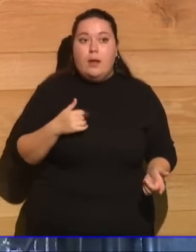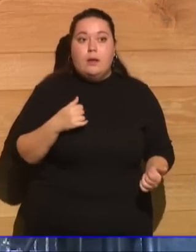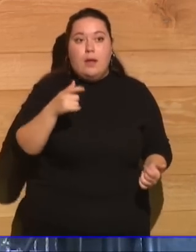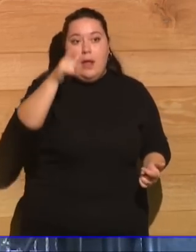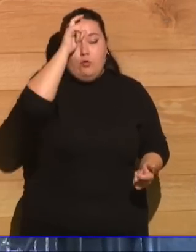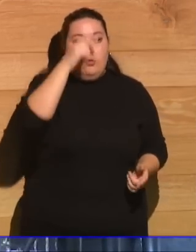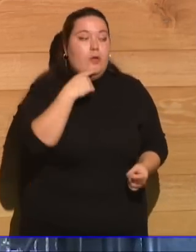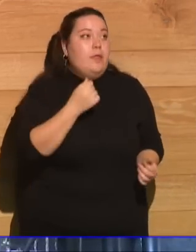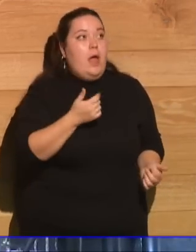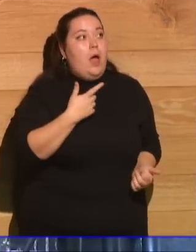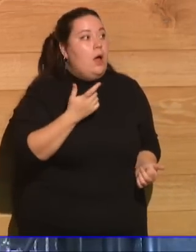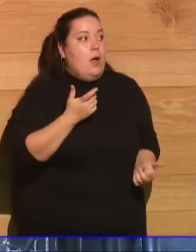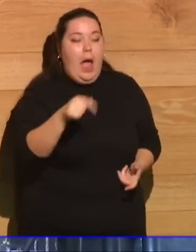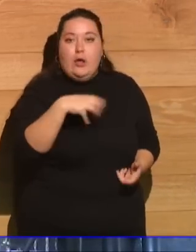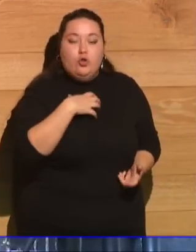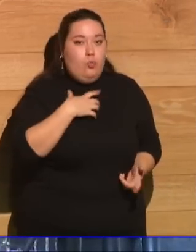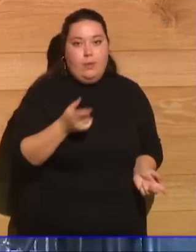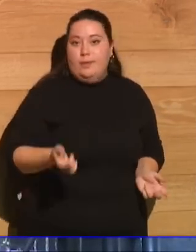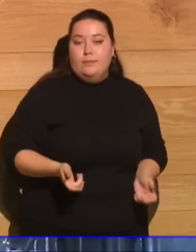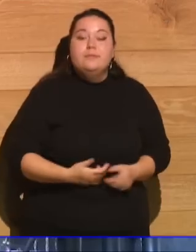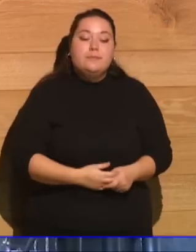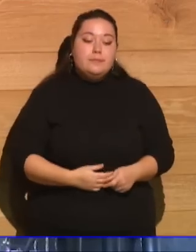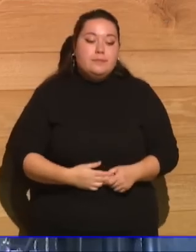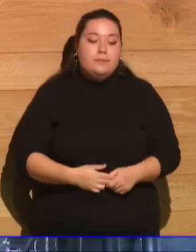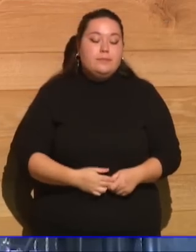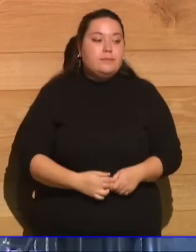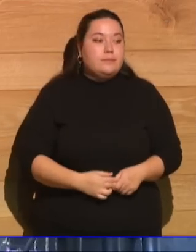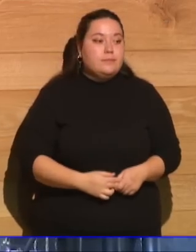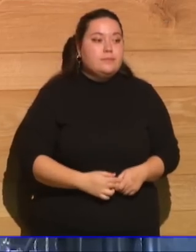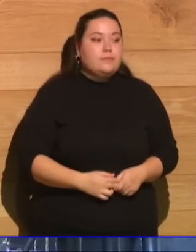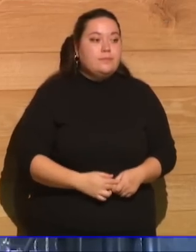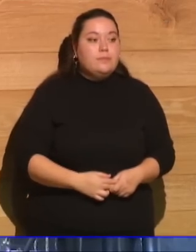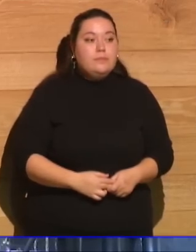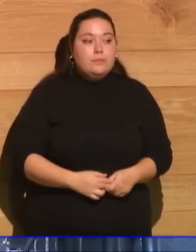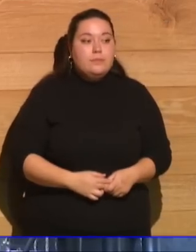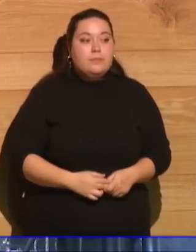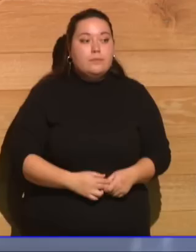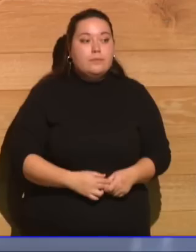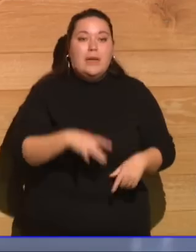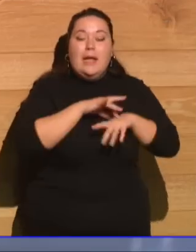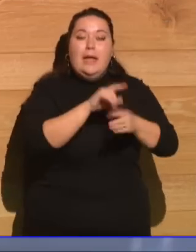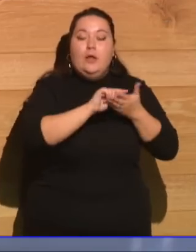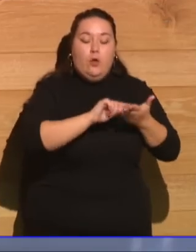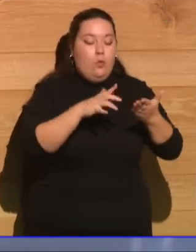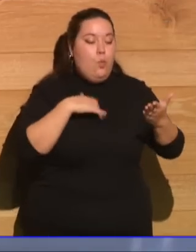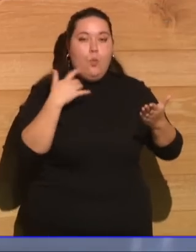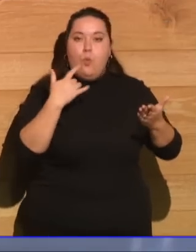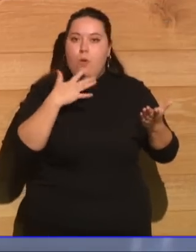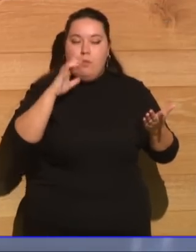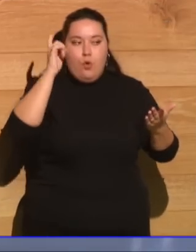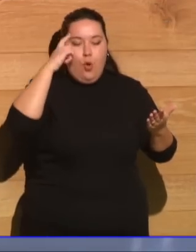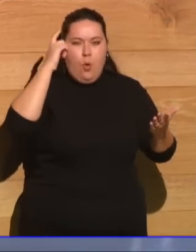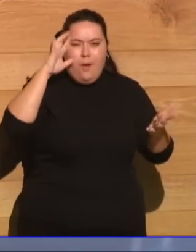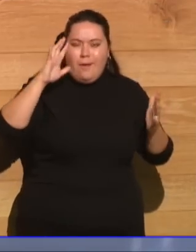película aquí no se podría estrenar. Y el guión les volvió tan locos